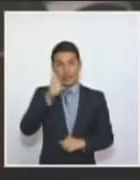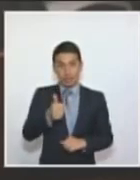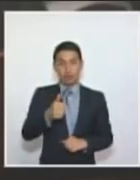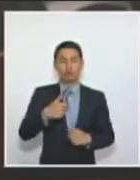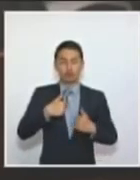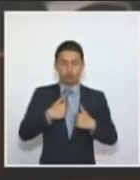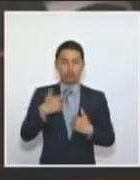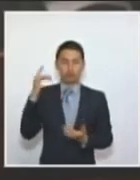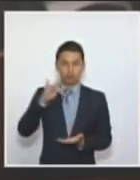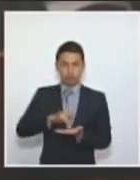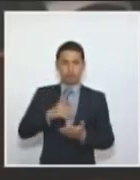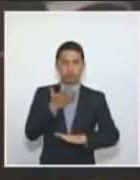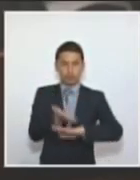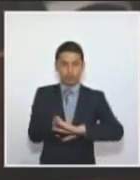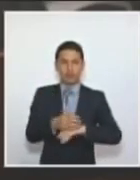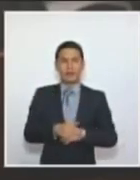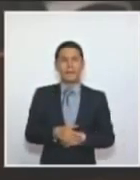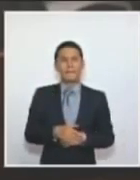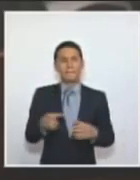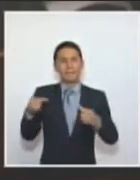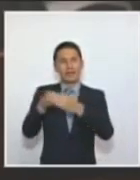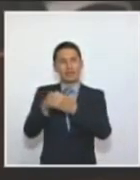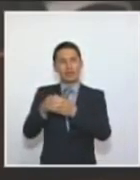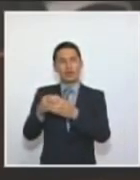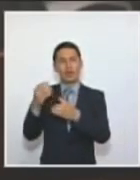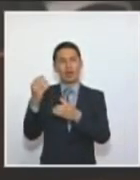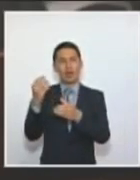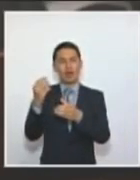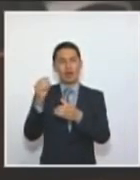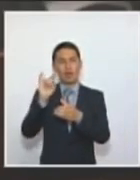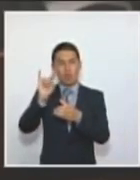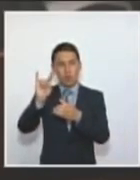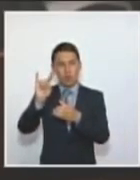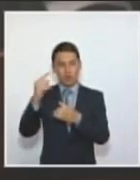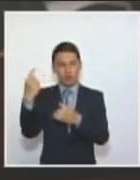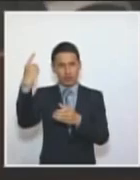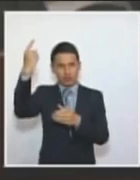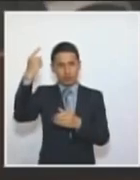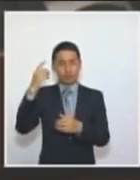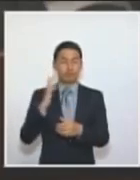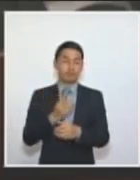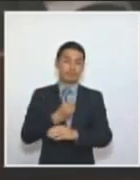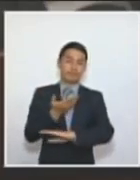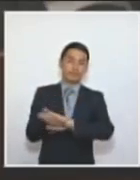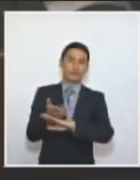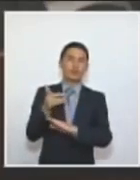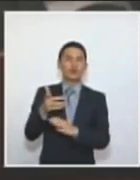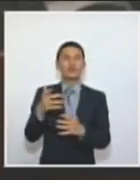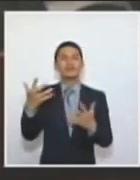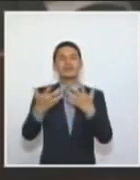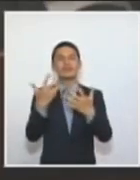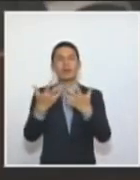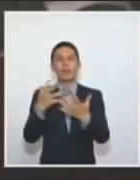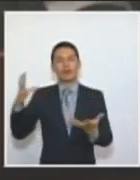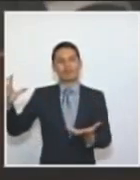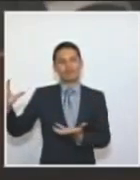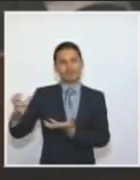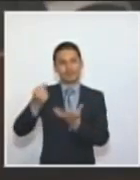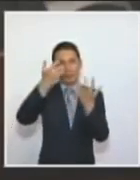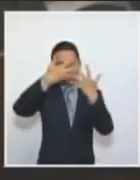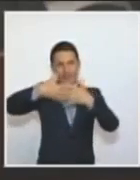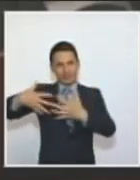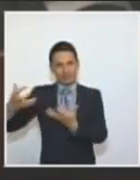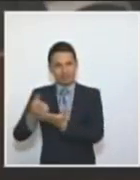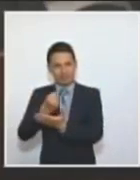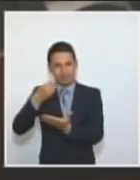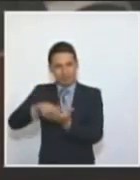personalmente, la voy a llevar al partido de la U y la voy a traer en lo que tiene que ver con el sistema de regalías. Nosotros tendremos que